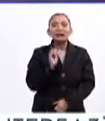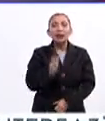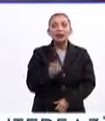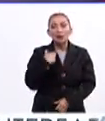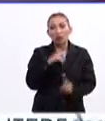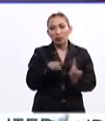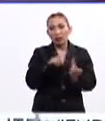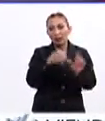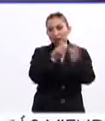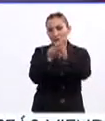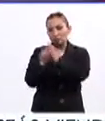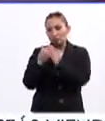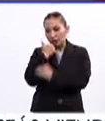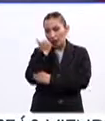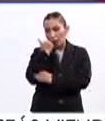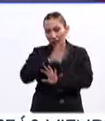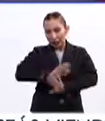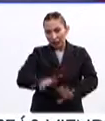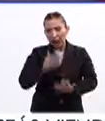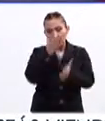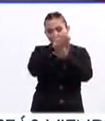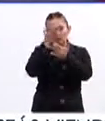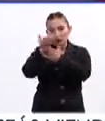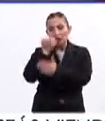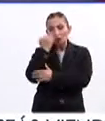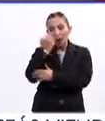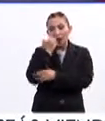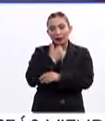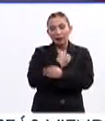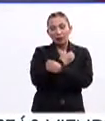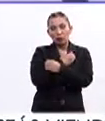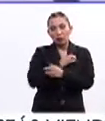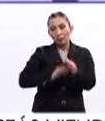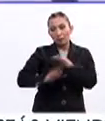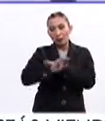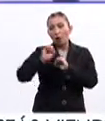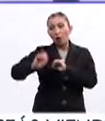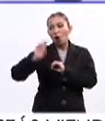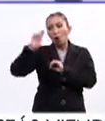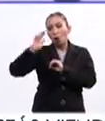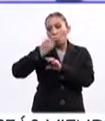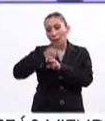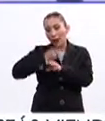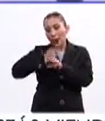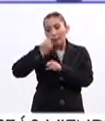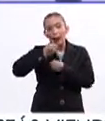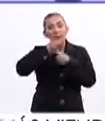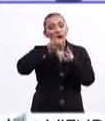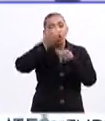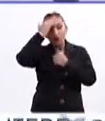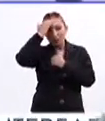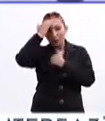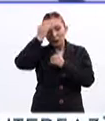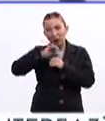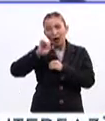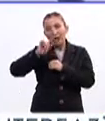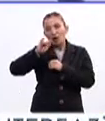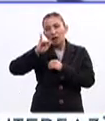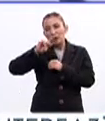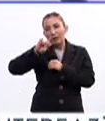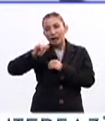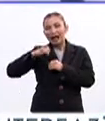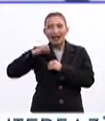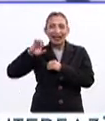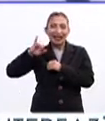de una serie de cursos que estos estudiantes llevan a escuelas de educación básica y media superior para compartir sus conocimientos de aeronáutica e